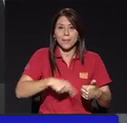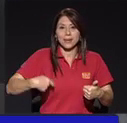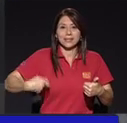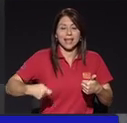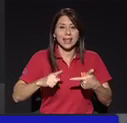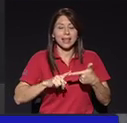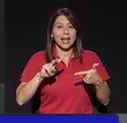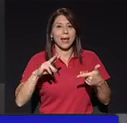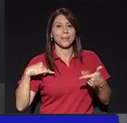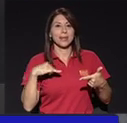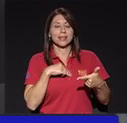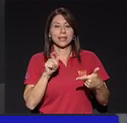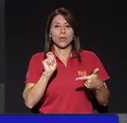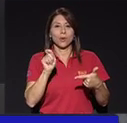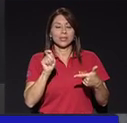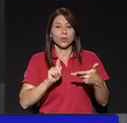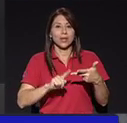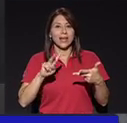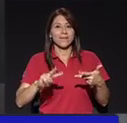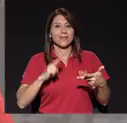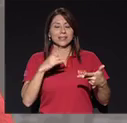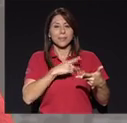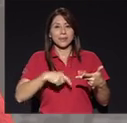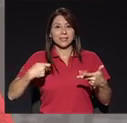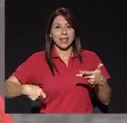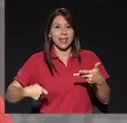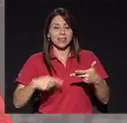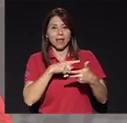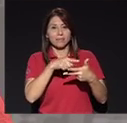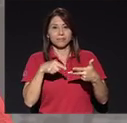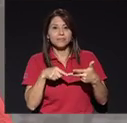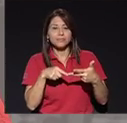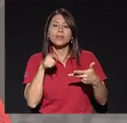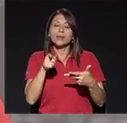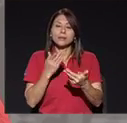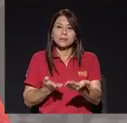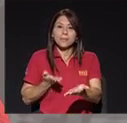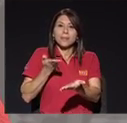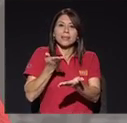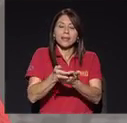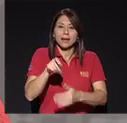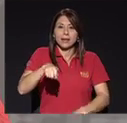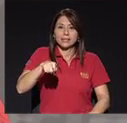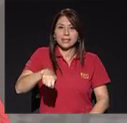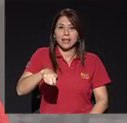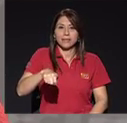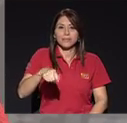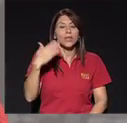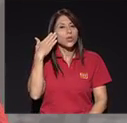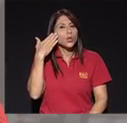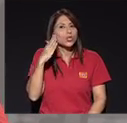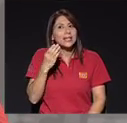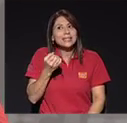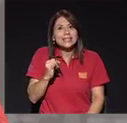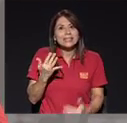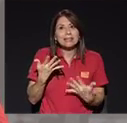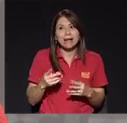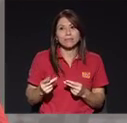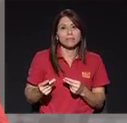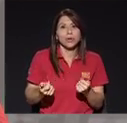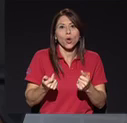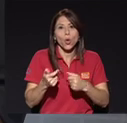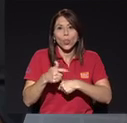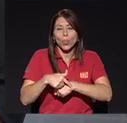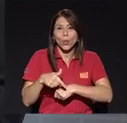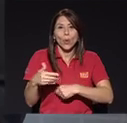como la ministra de Educación y la vicepresidenta, en donde se plantea entonces la necesidad. No sé si será